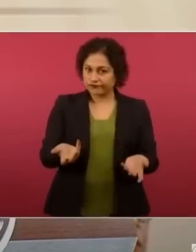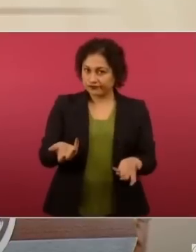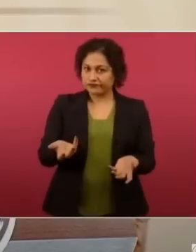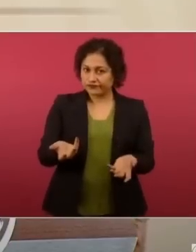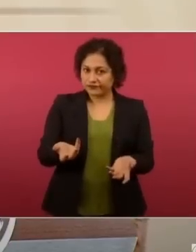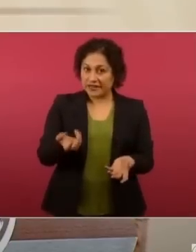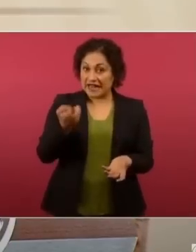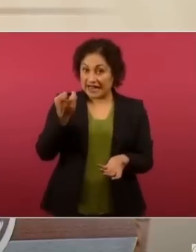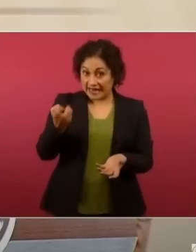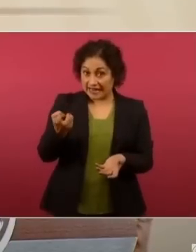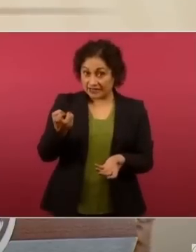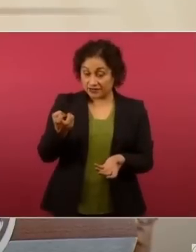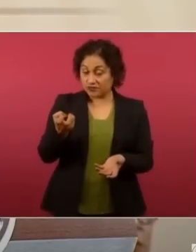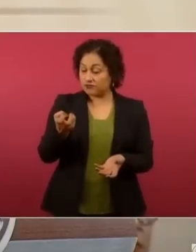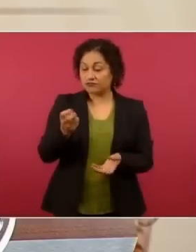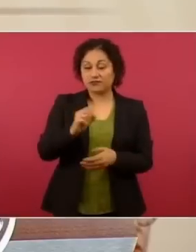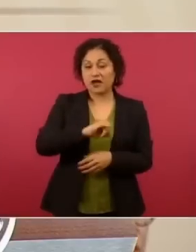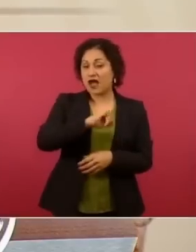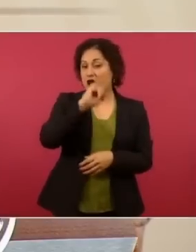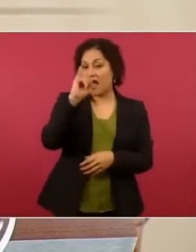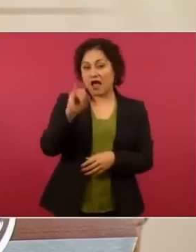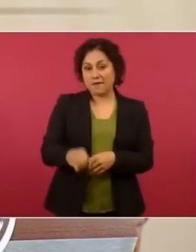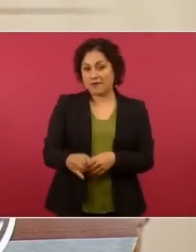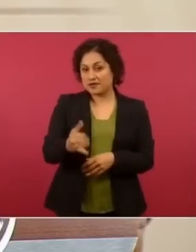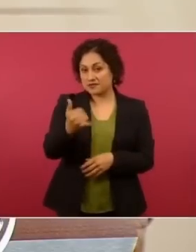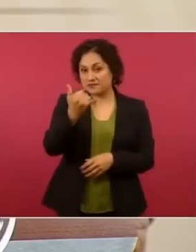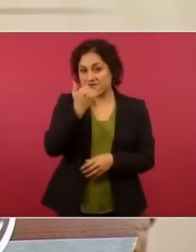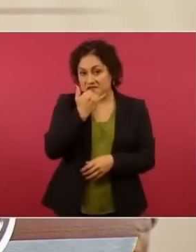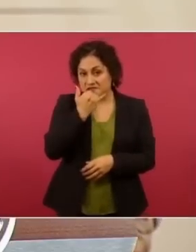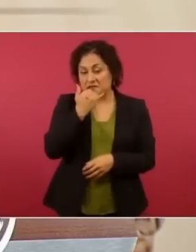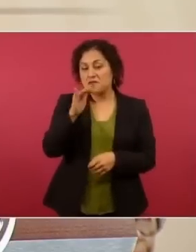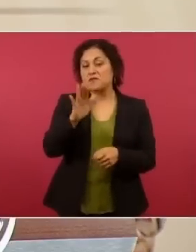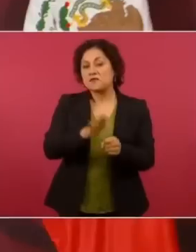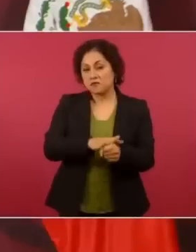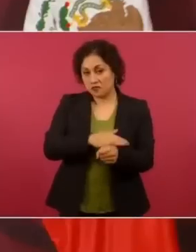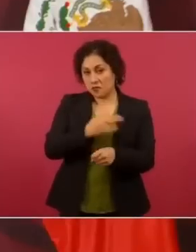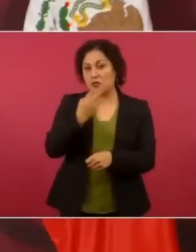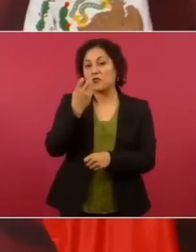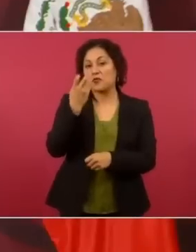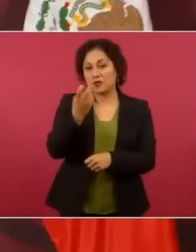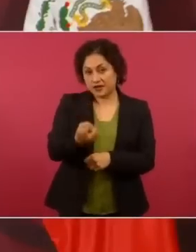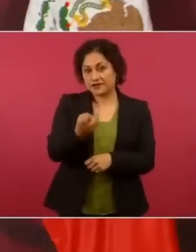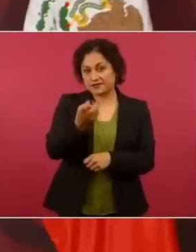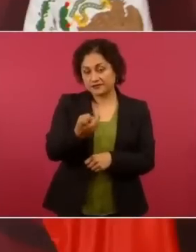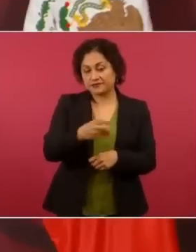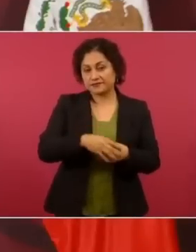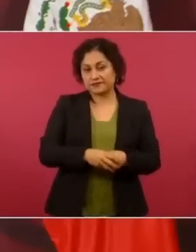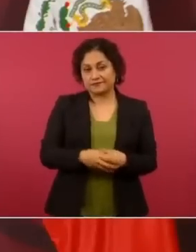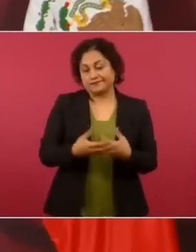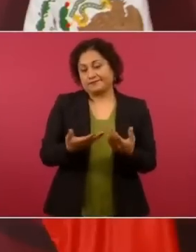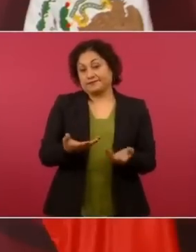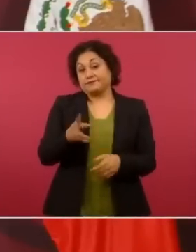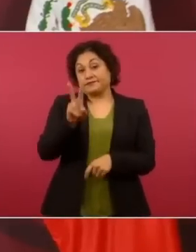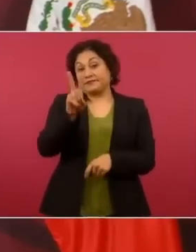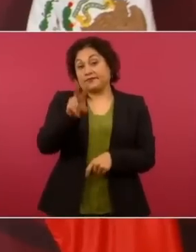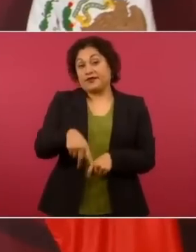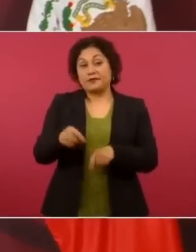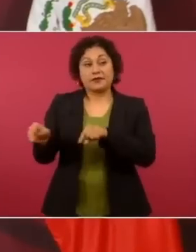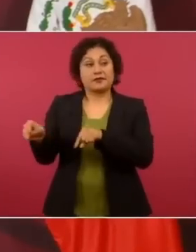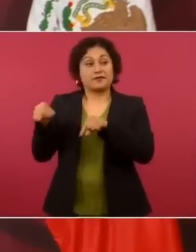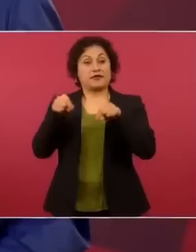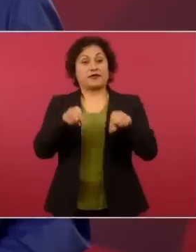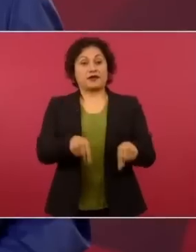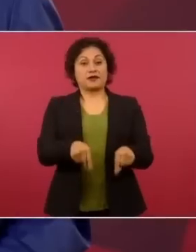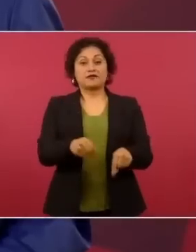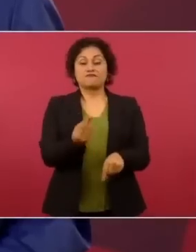El presidente mexicano Andrés Manuel López Obrador eludió este martes pronunciarse sobre la crisis política de Nicaragua. En su